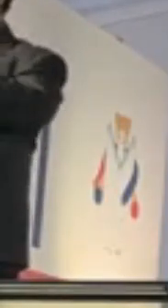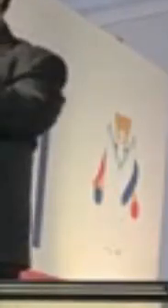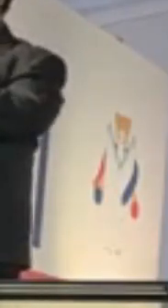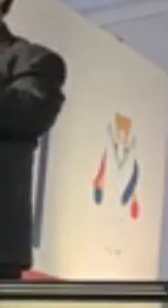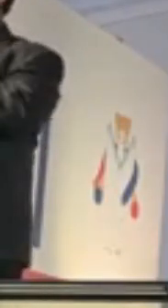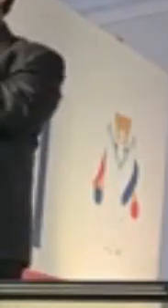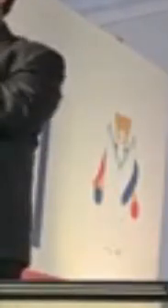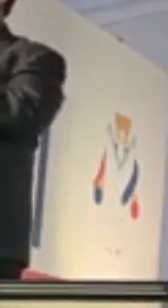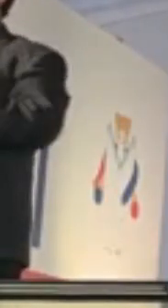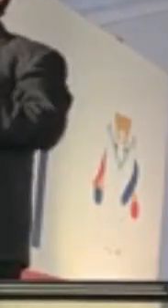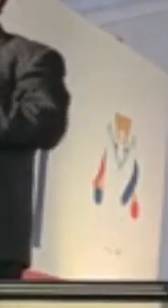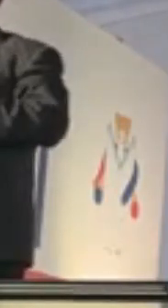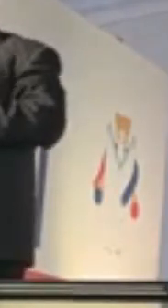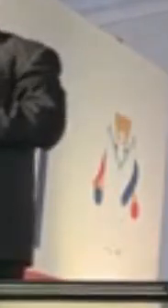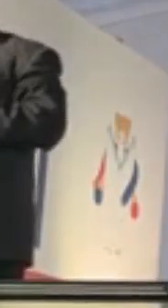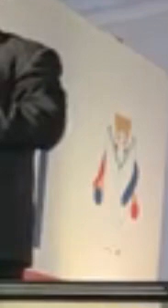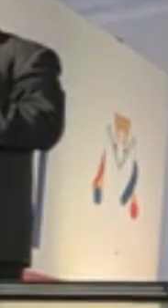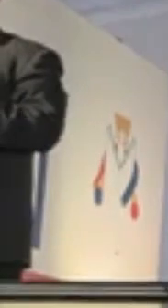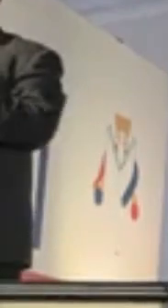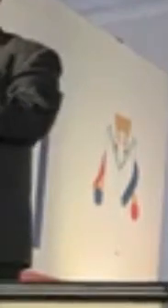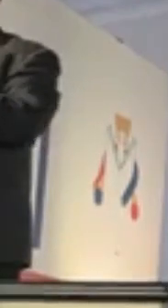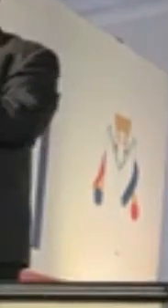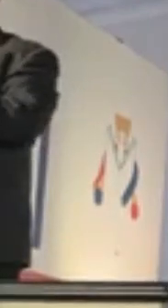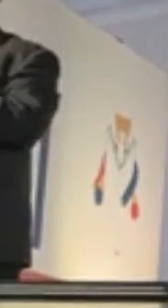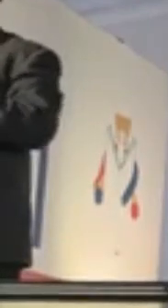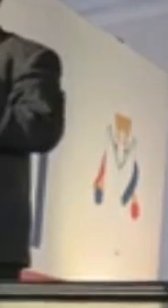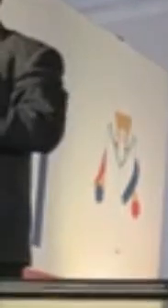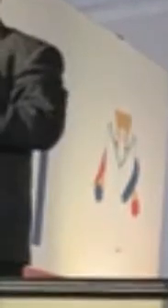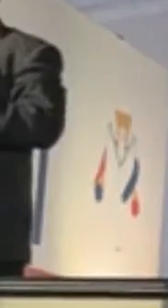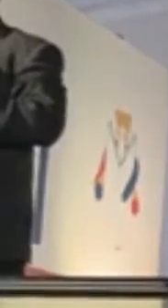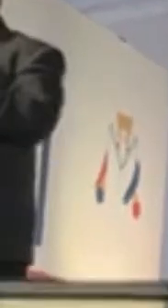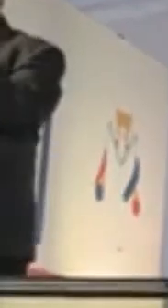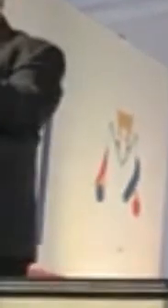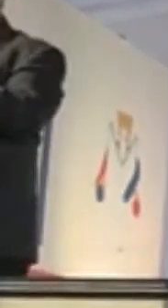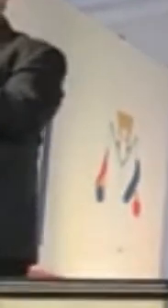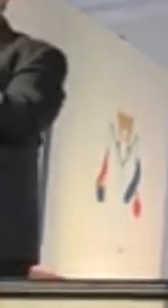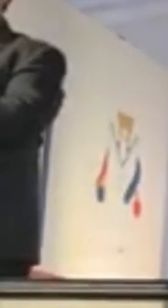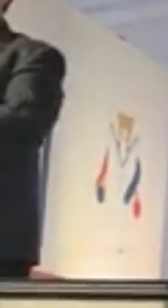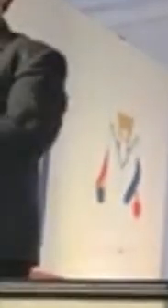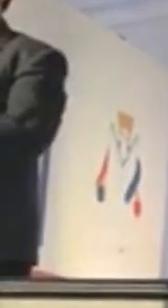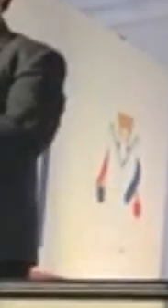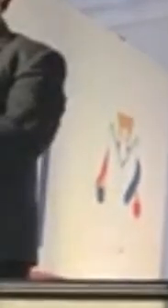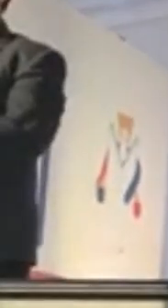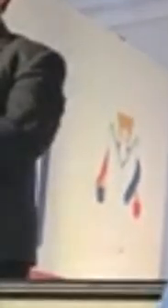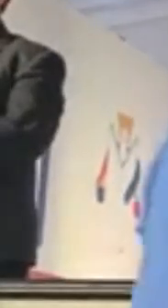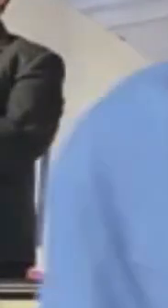una pregunta muy precisa para poder responder. Muy buenas